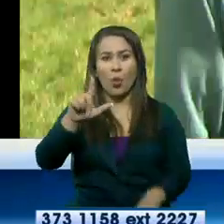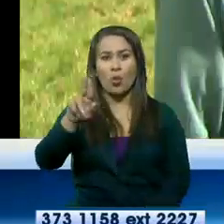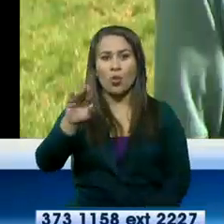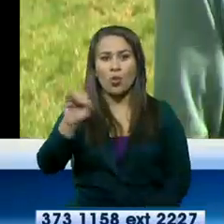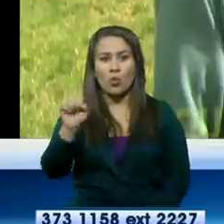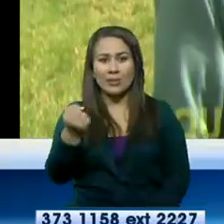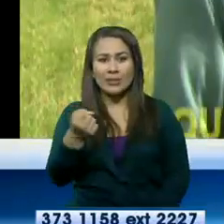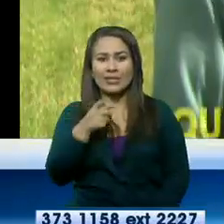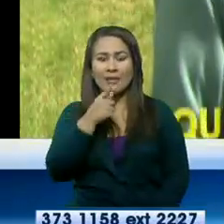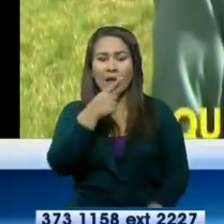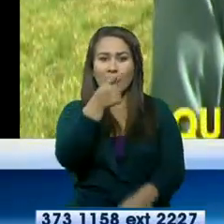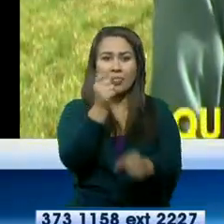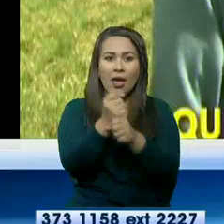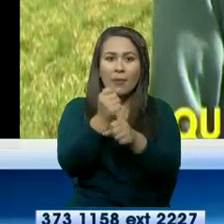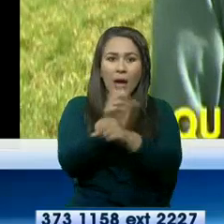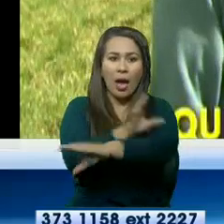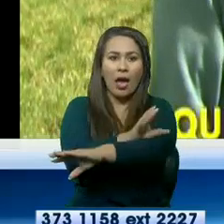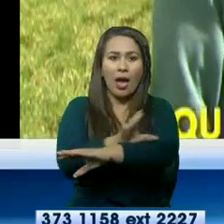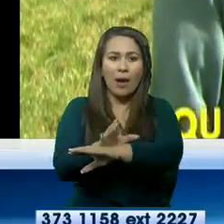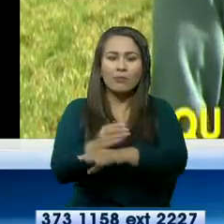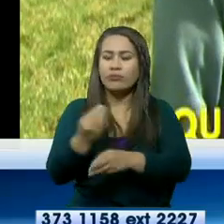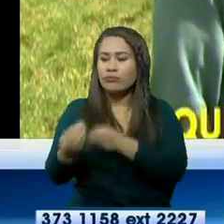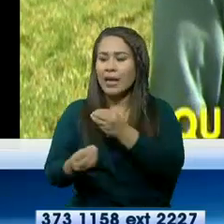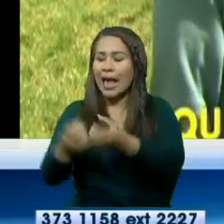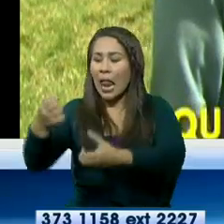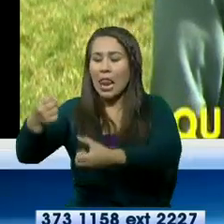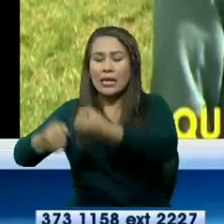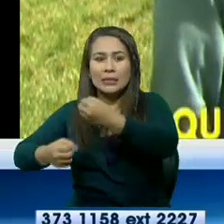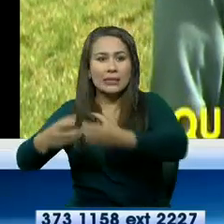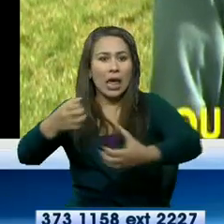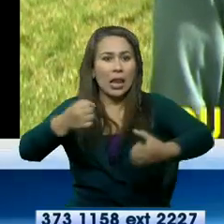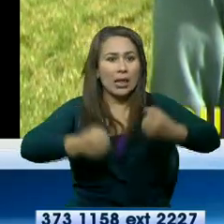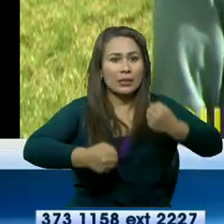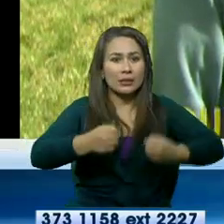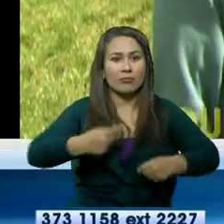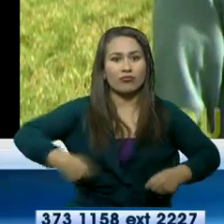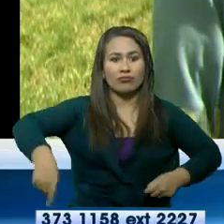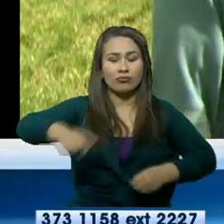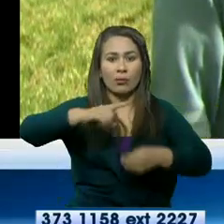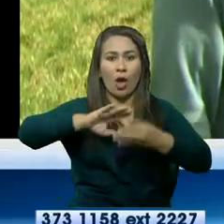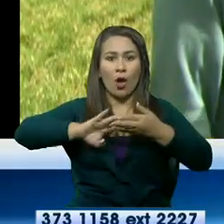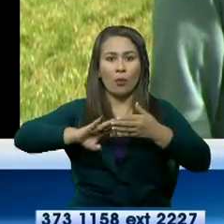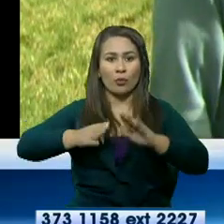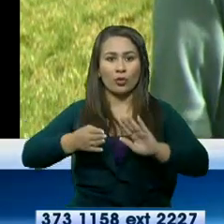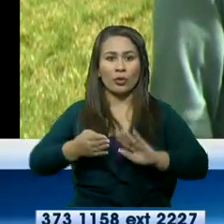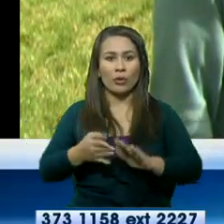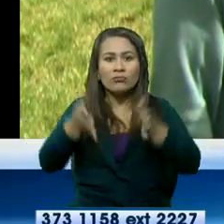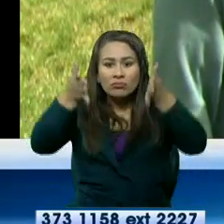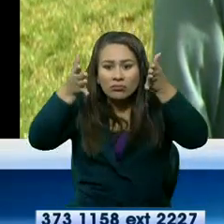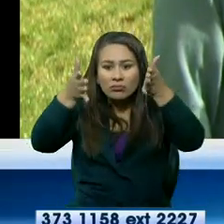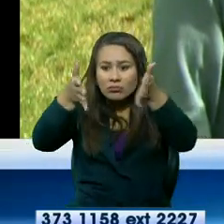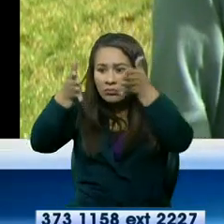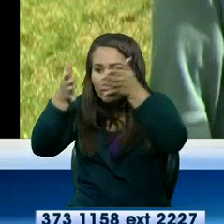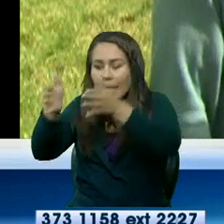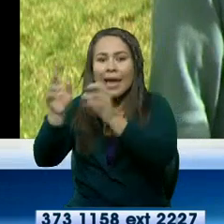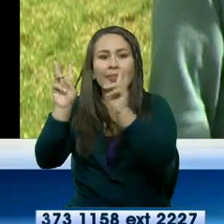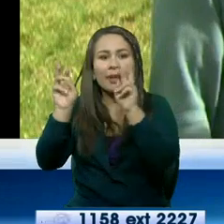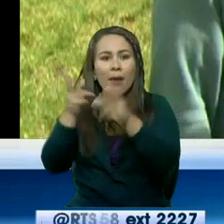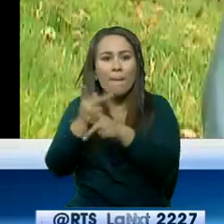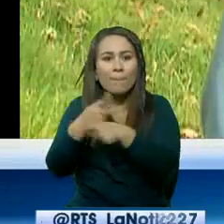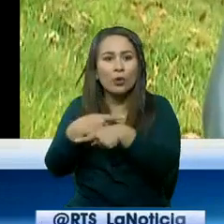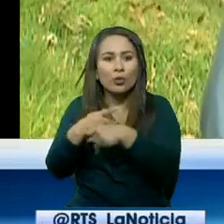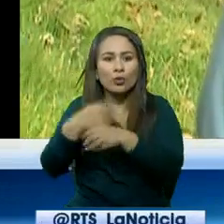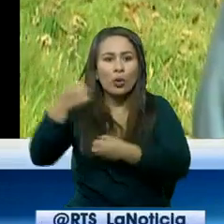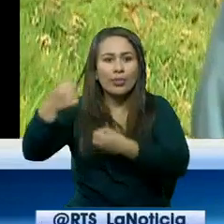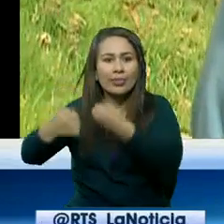es finquero, y nos va a contar de la producción de la leche, una comunidad que está enfocada a la producción 100% de la